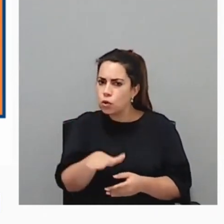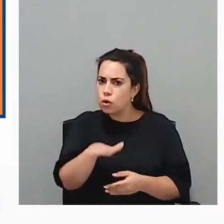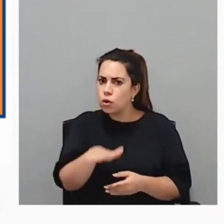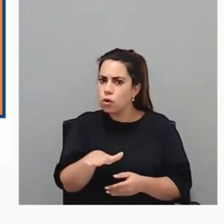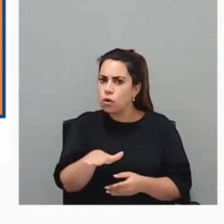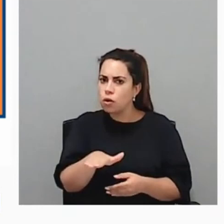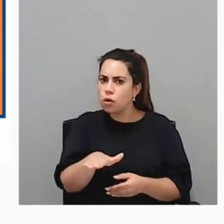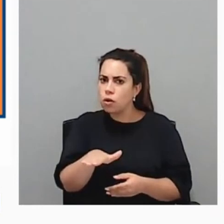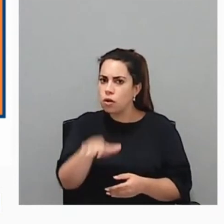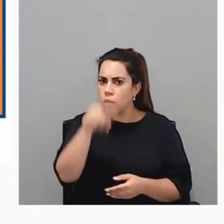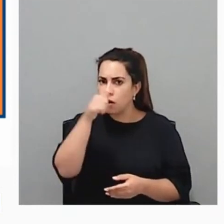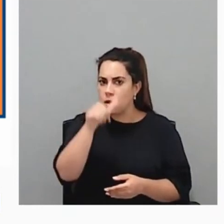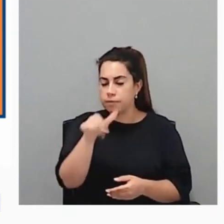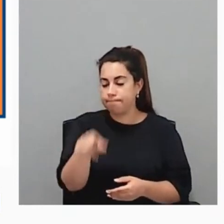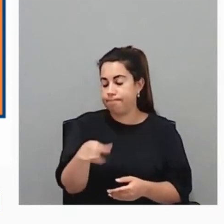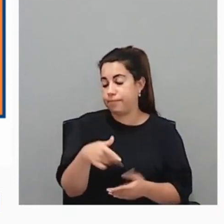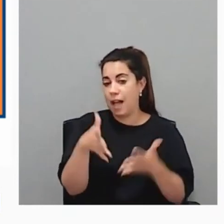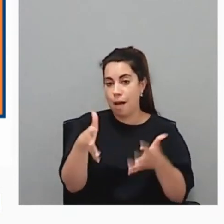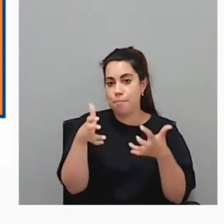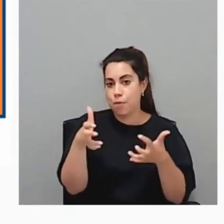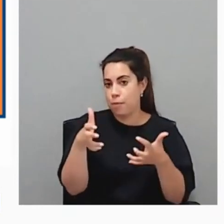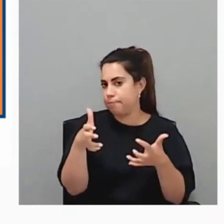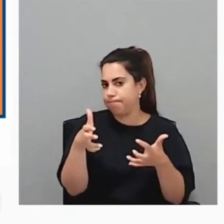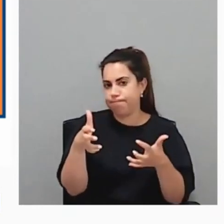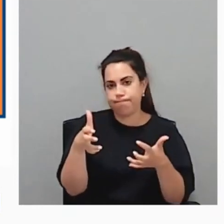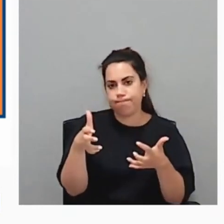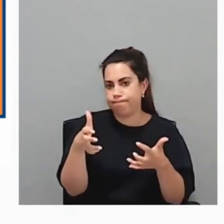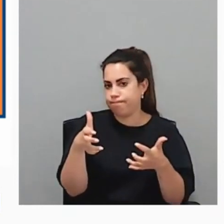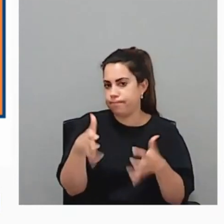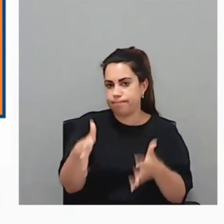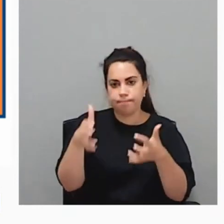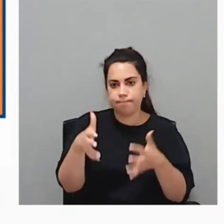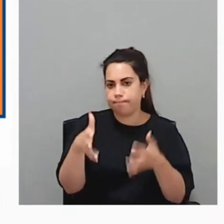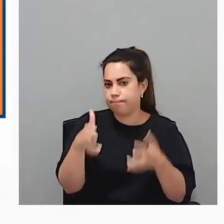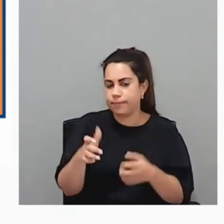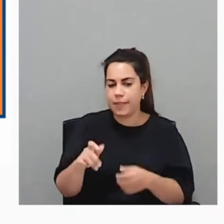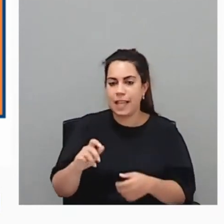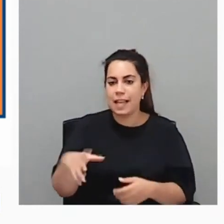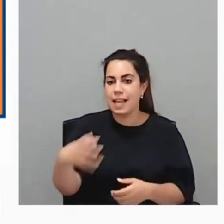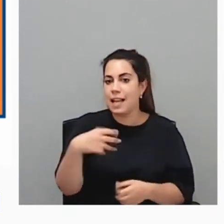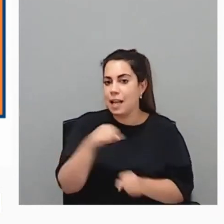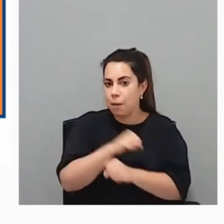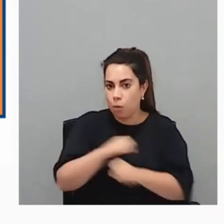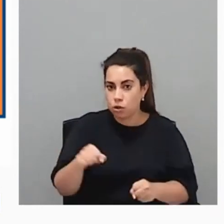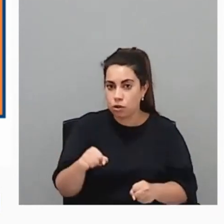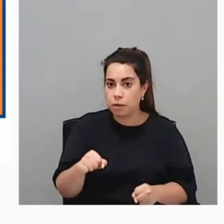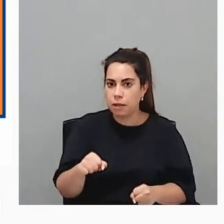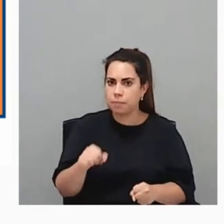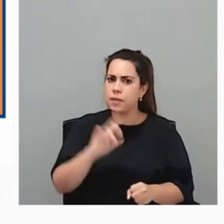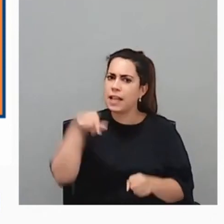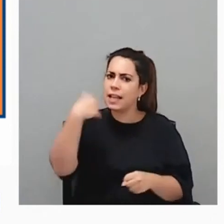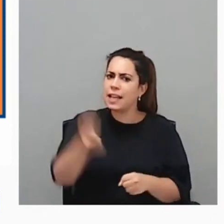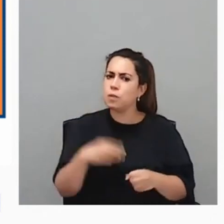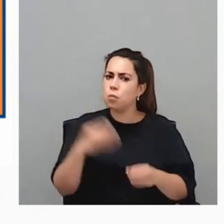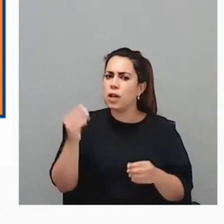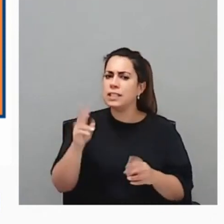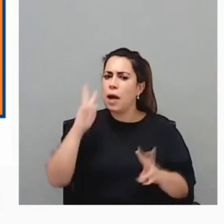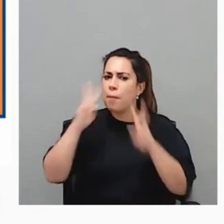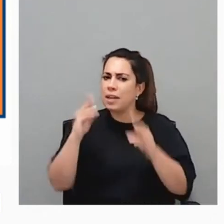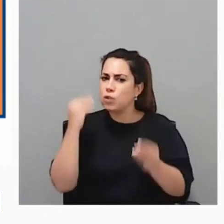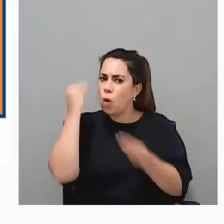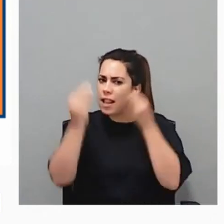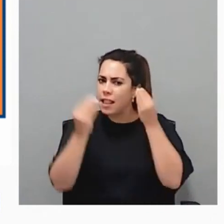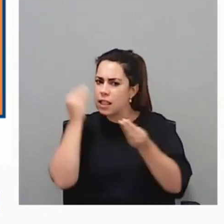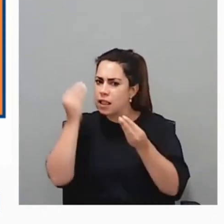que nunca conseguía aprobar la asignatura, nunca conseguía aprobar los exámenes. Y después de formarles en Visual Thinking, su tutora dijo, venga, pues el